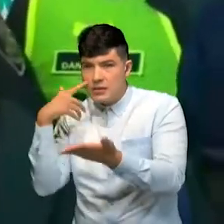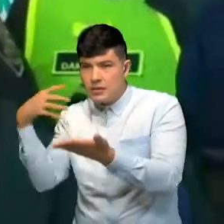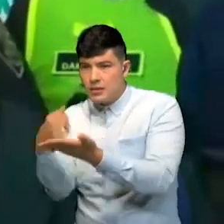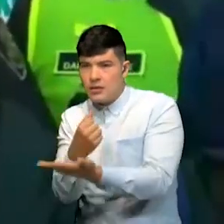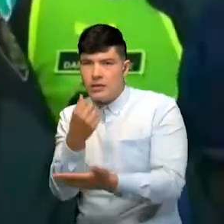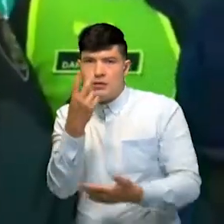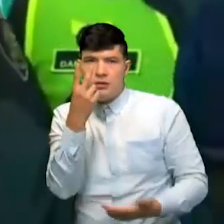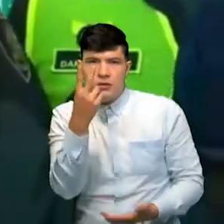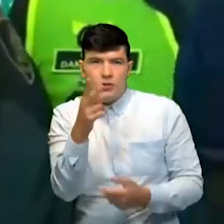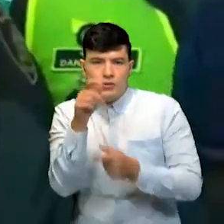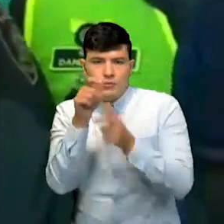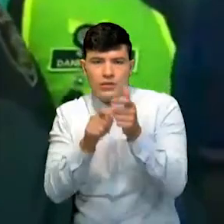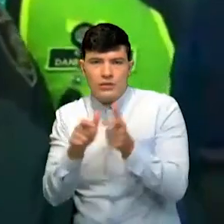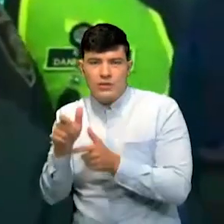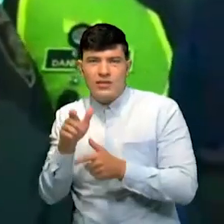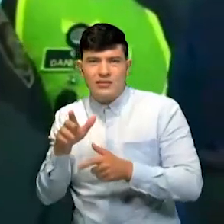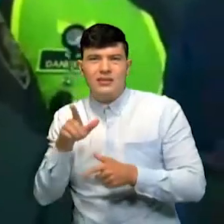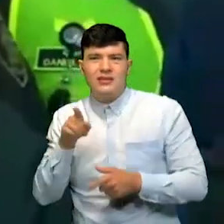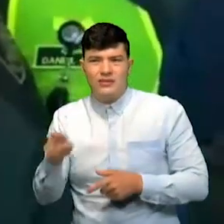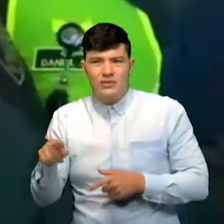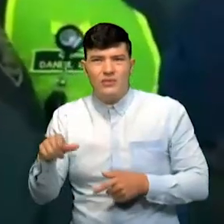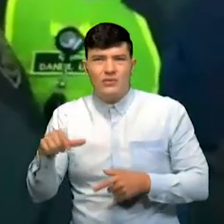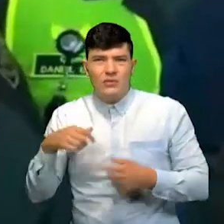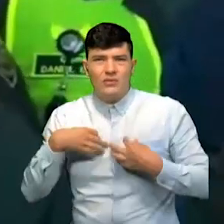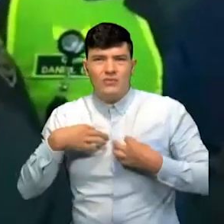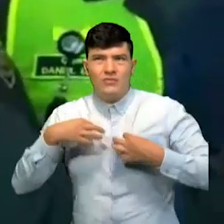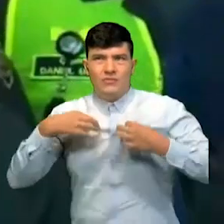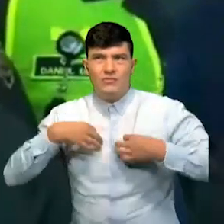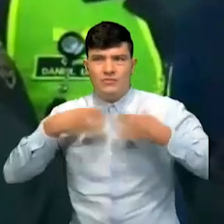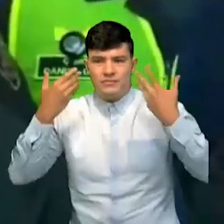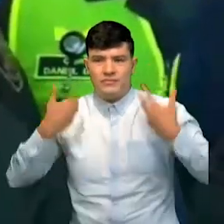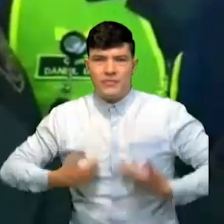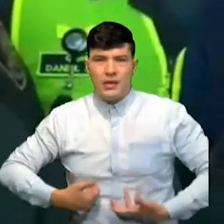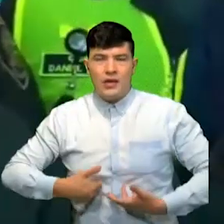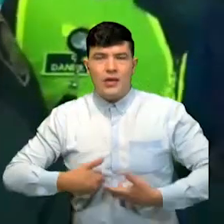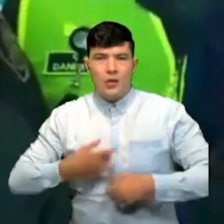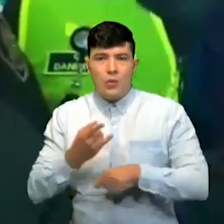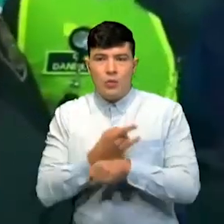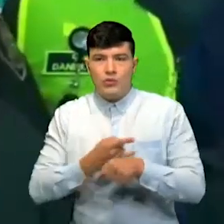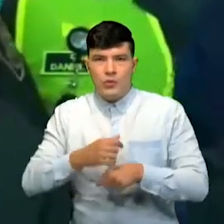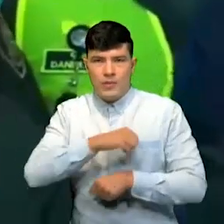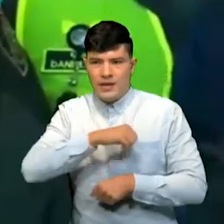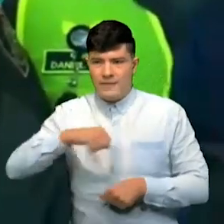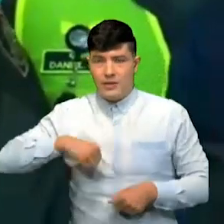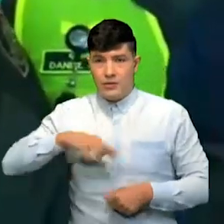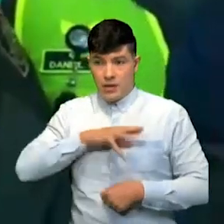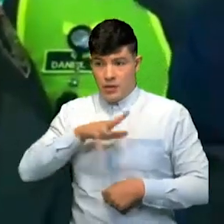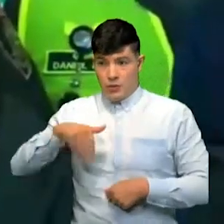dos ciudadanos portando prendas de uso privativo de nuestro ejército.